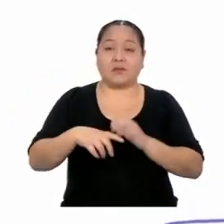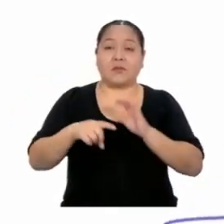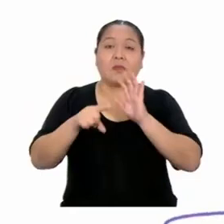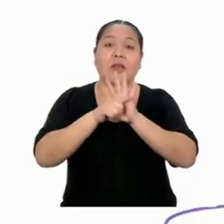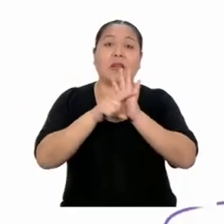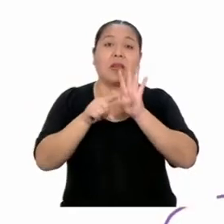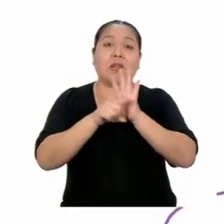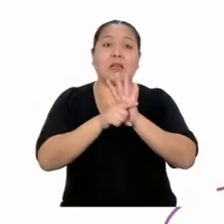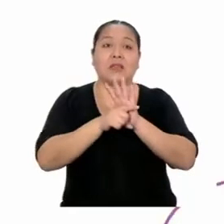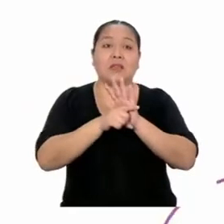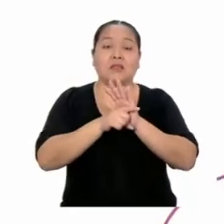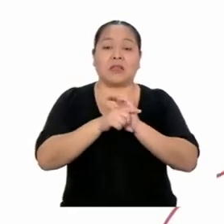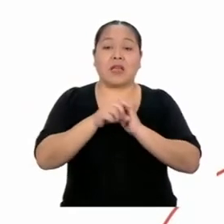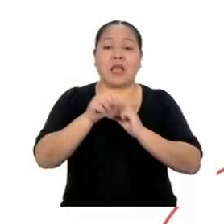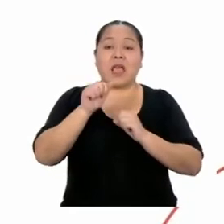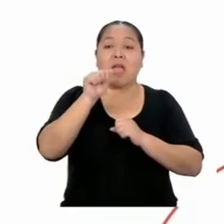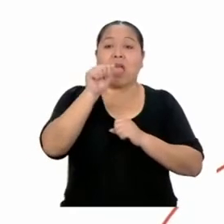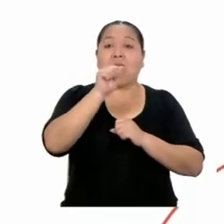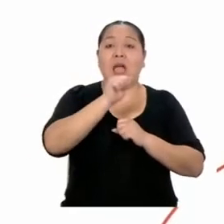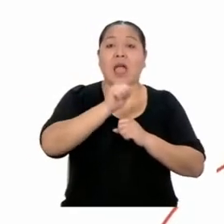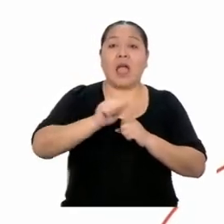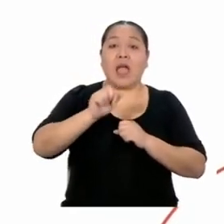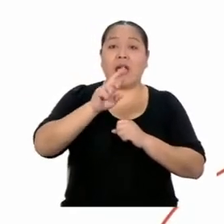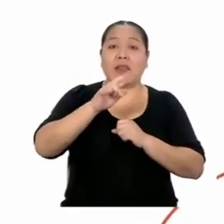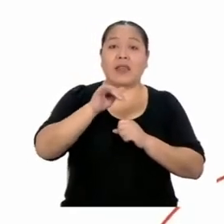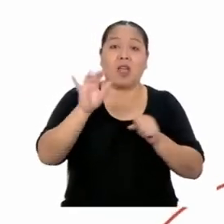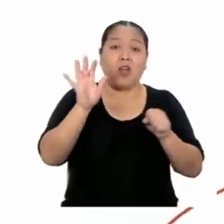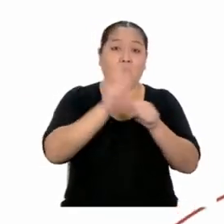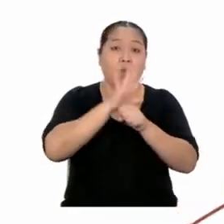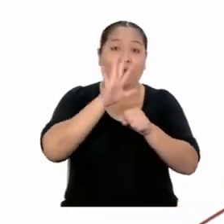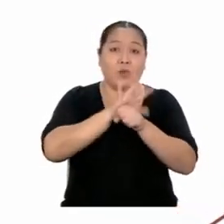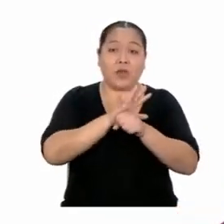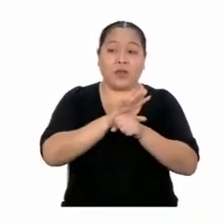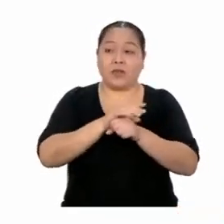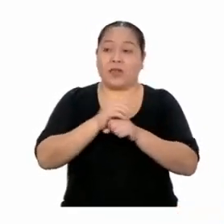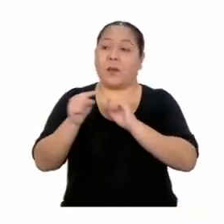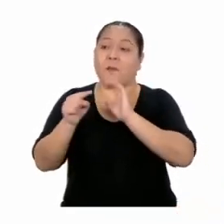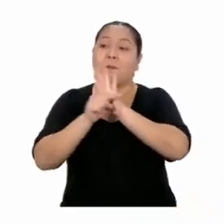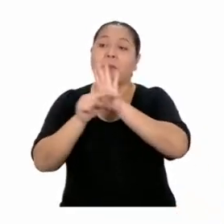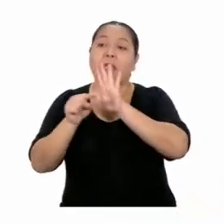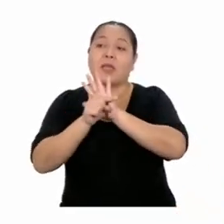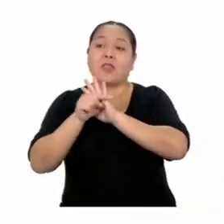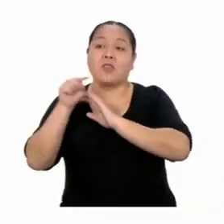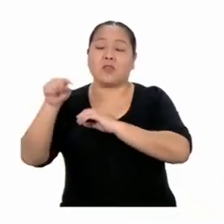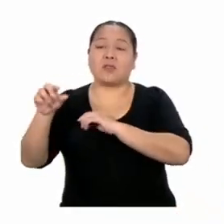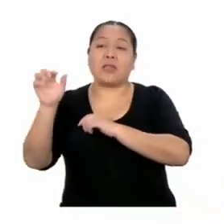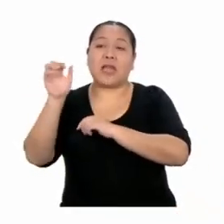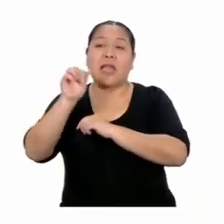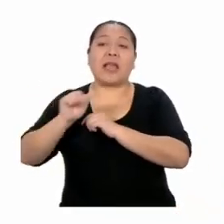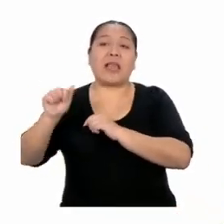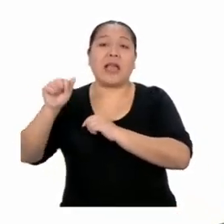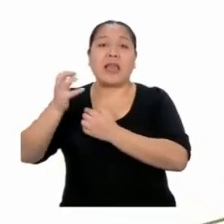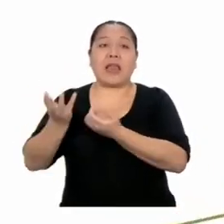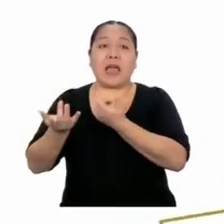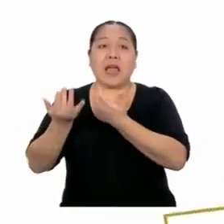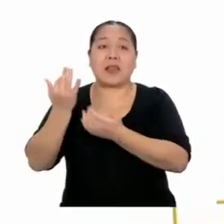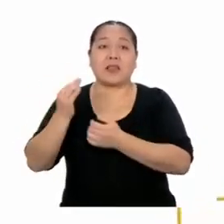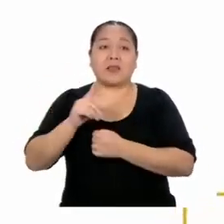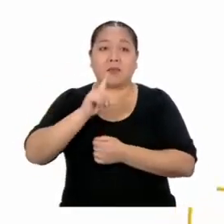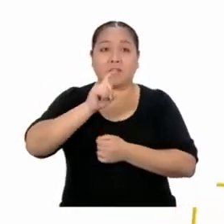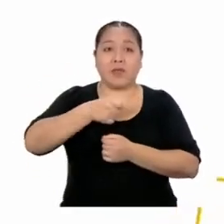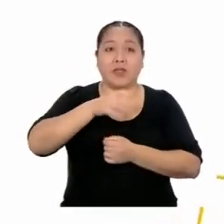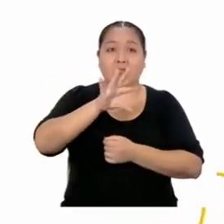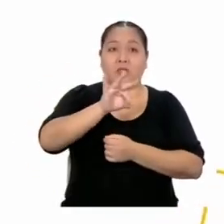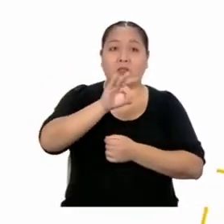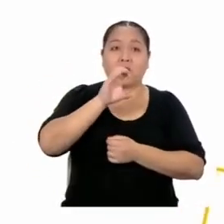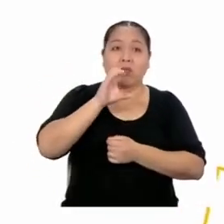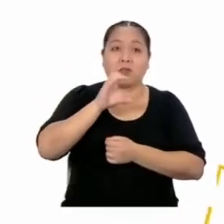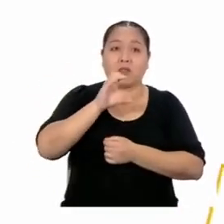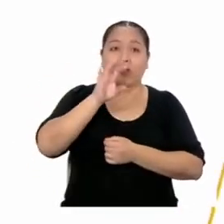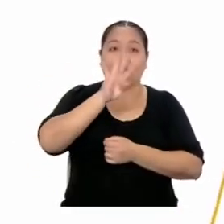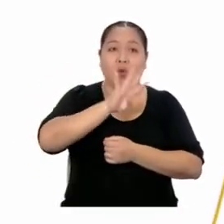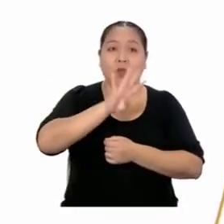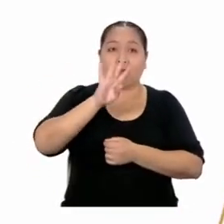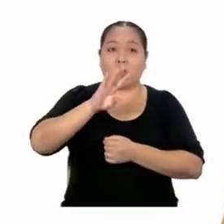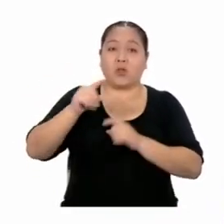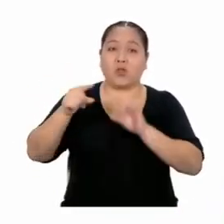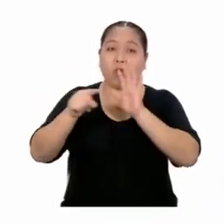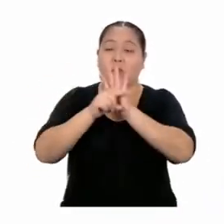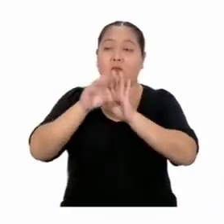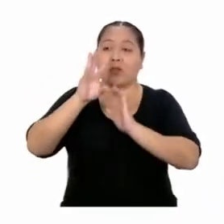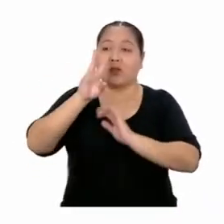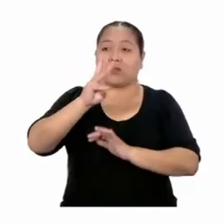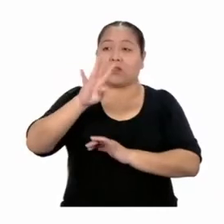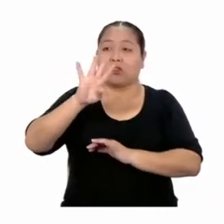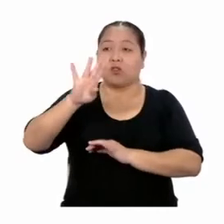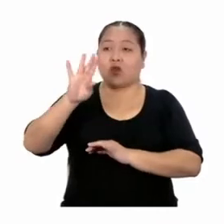área total el valor del área del jardín. Si le restamos 640 a 1944, ¿obtendremos